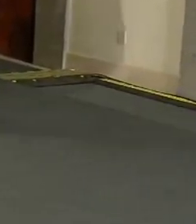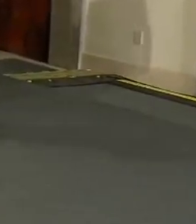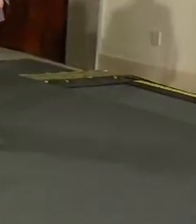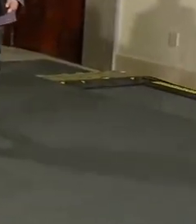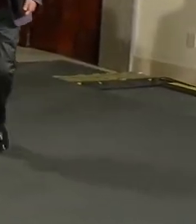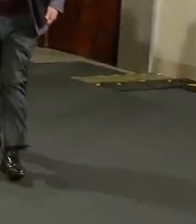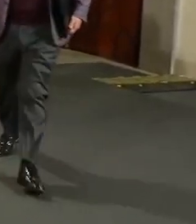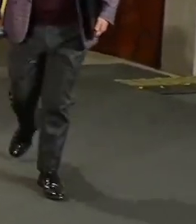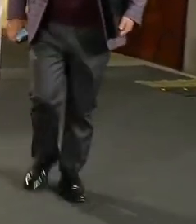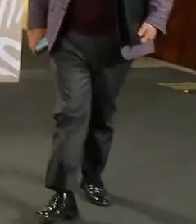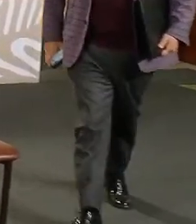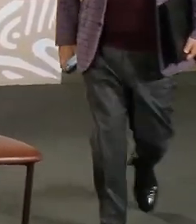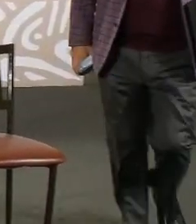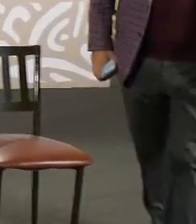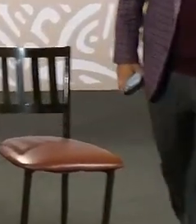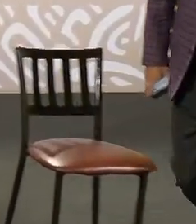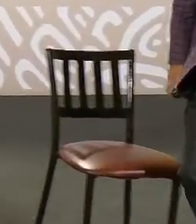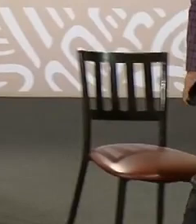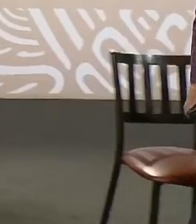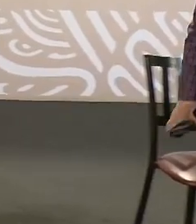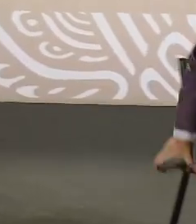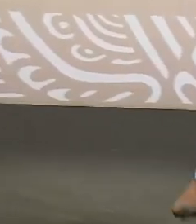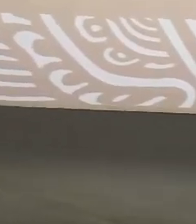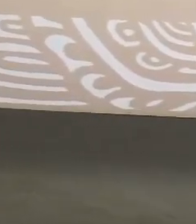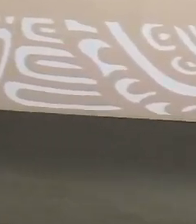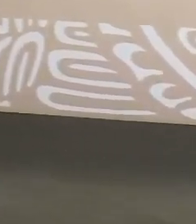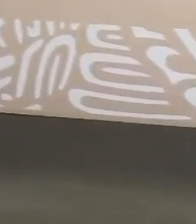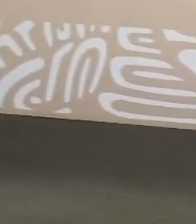Ánimo. Ánimo.